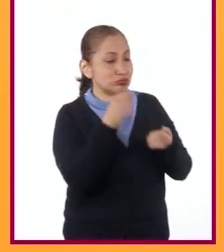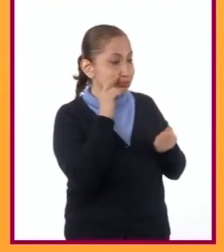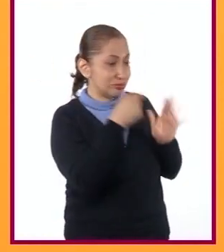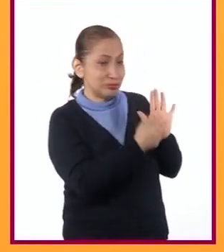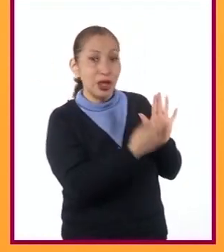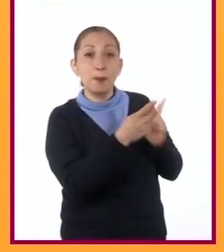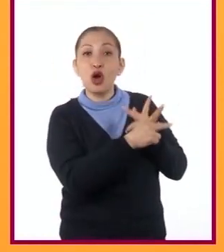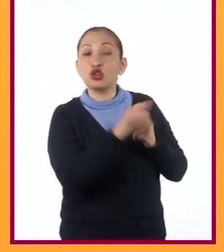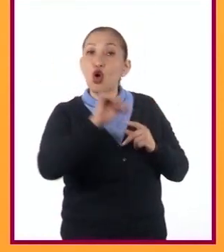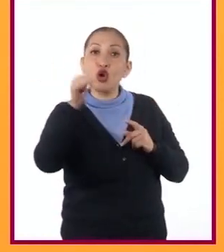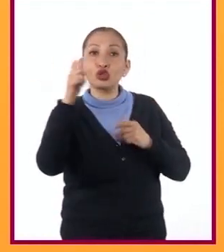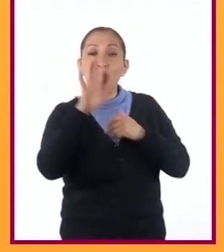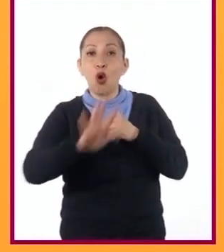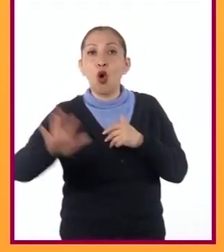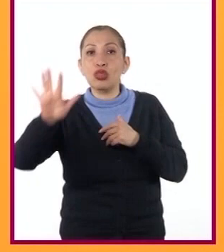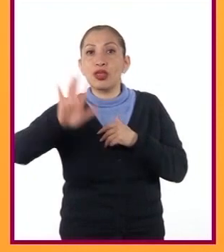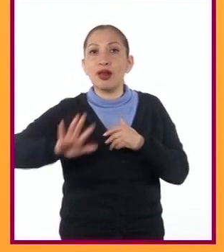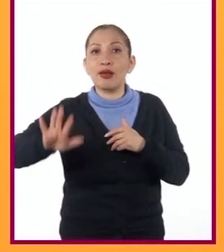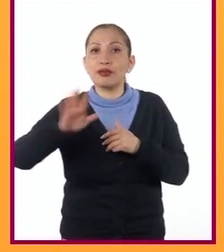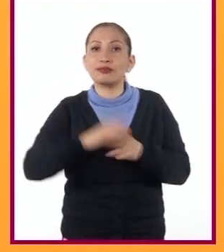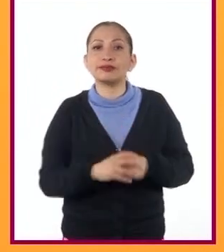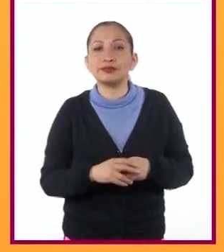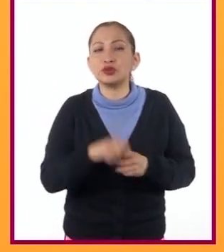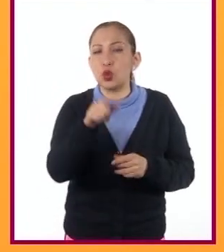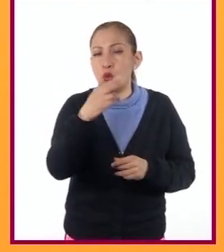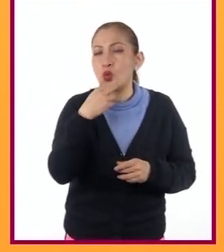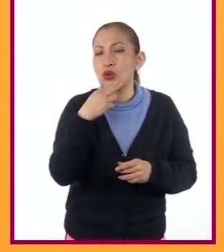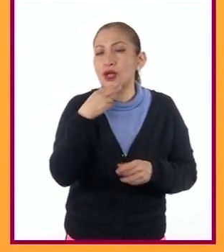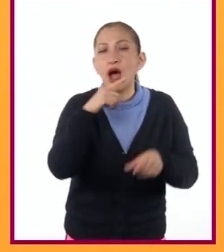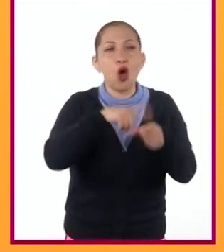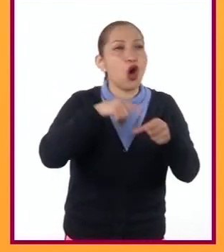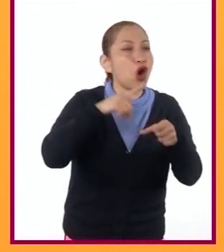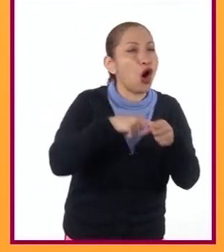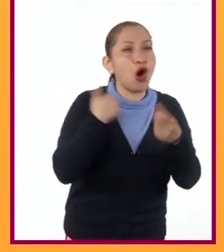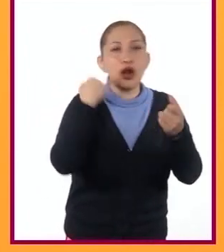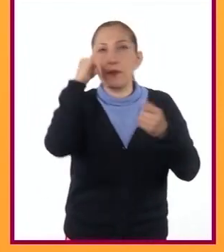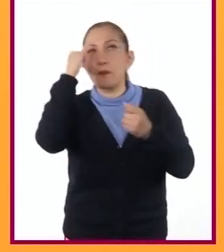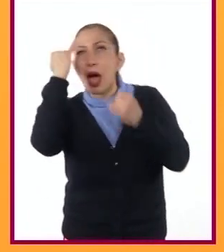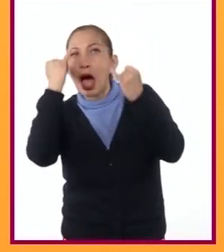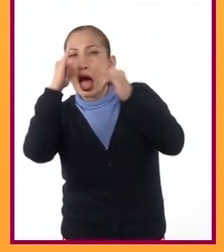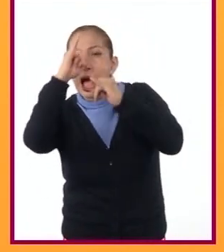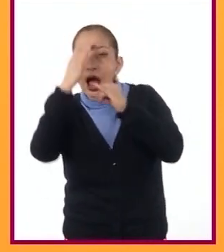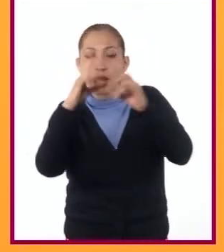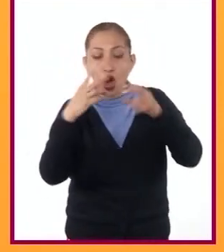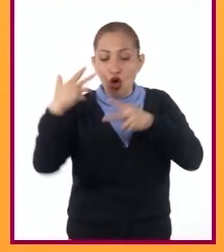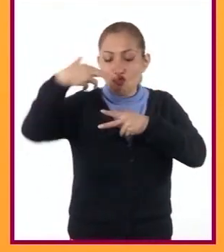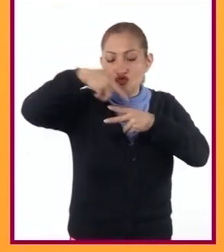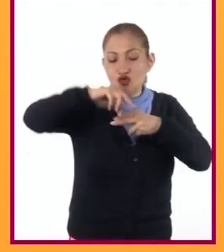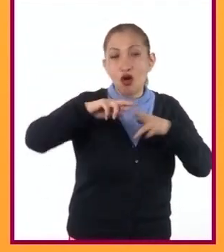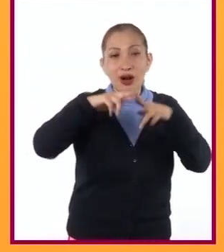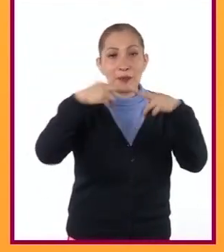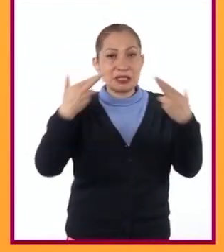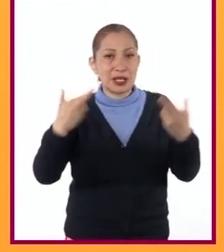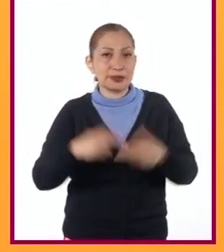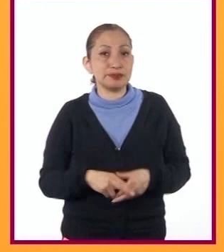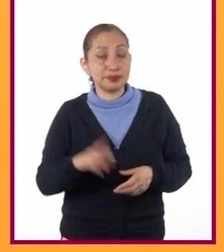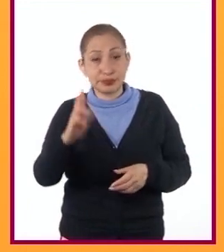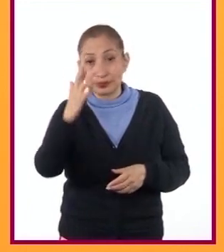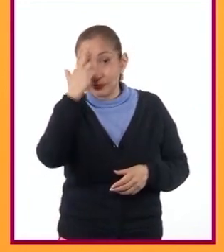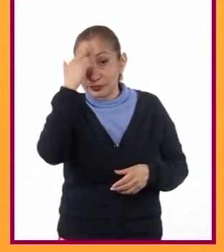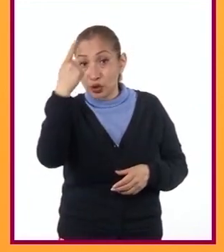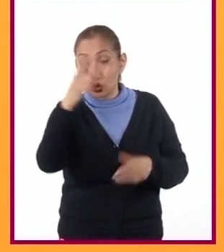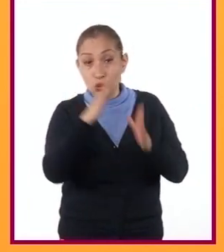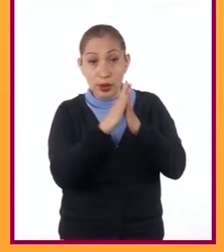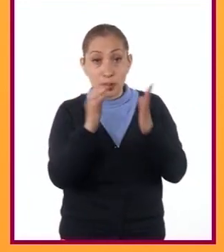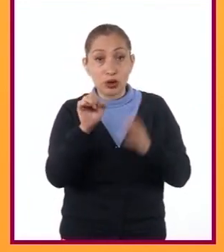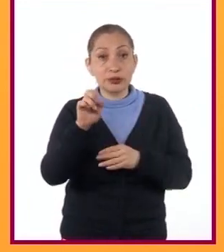nuevos productos de otros continentes? Utilicen colores, imágenes o revistas para ilustrar. Recuerden que en su